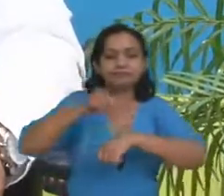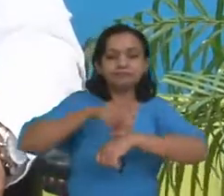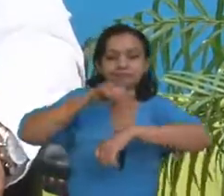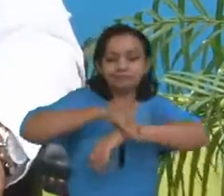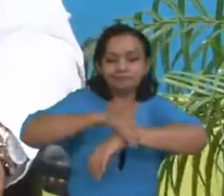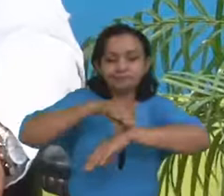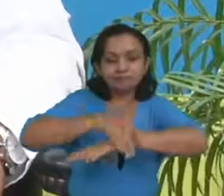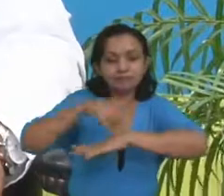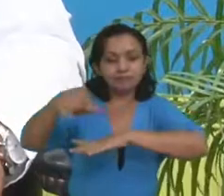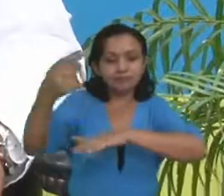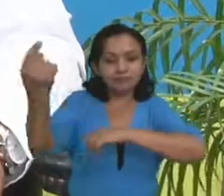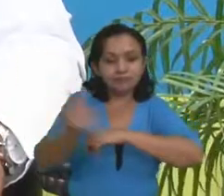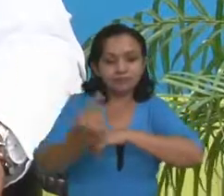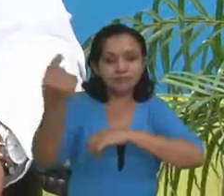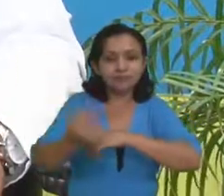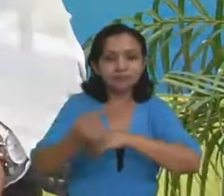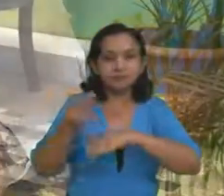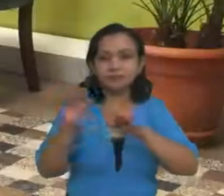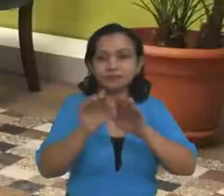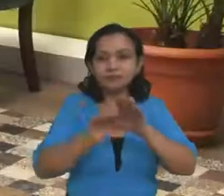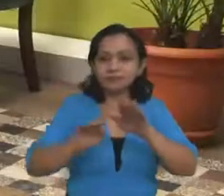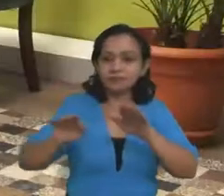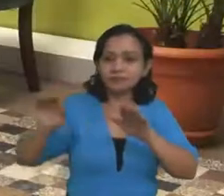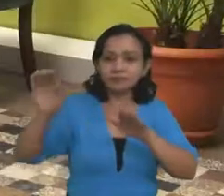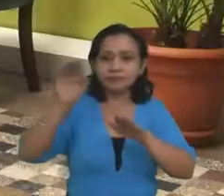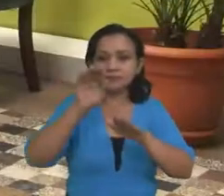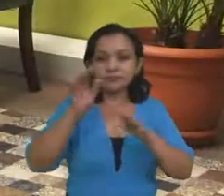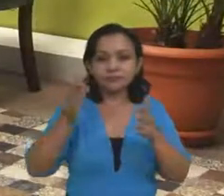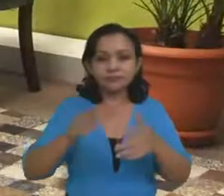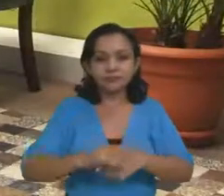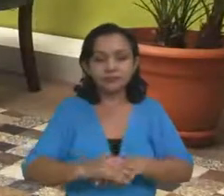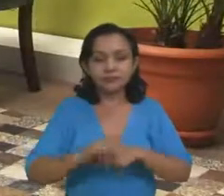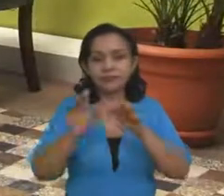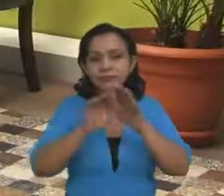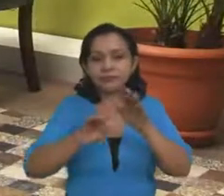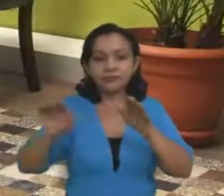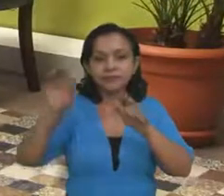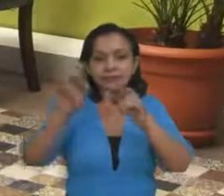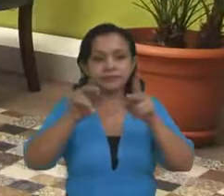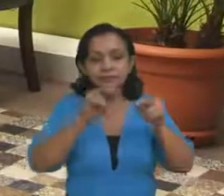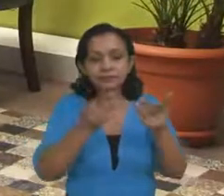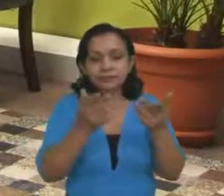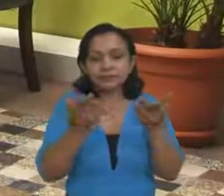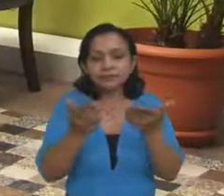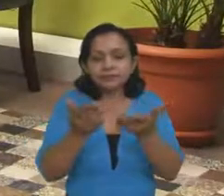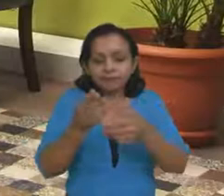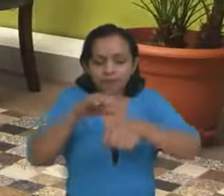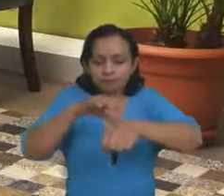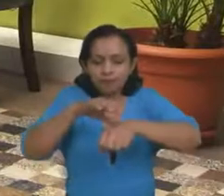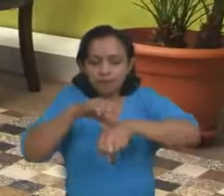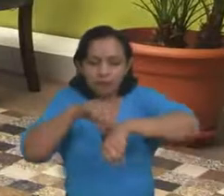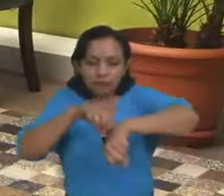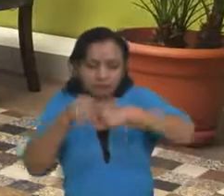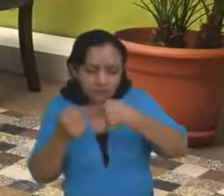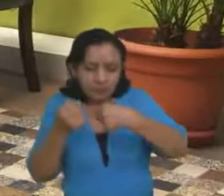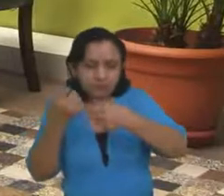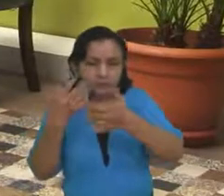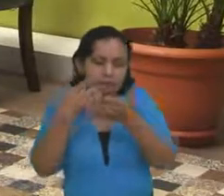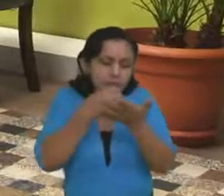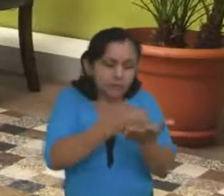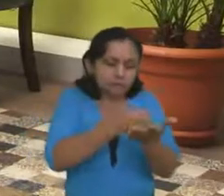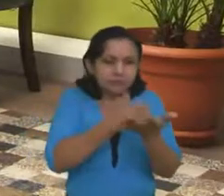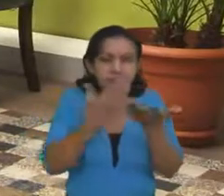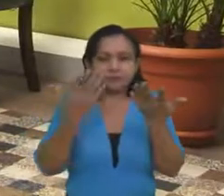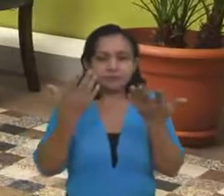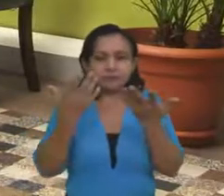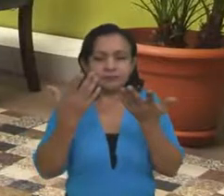de ellos, la mayoría de los pacientes son traumas, golpes, ya